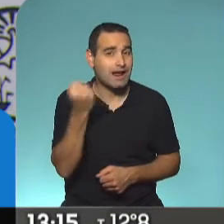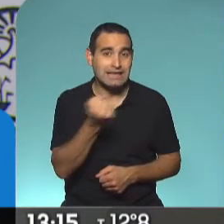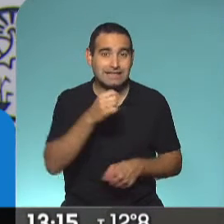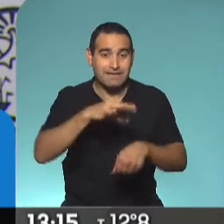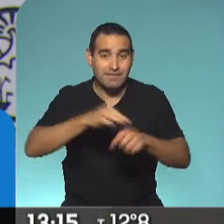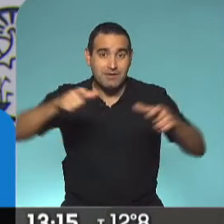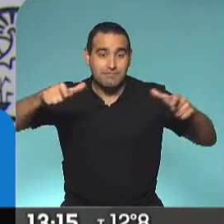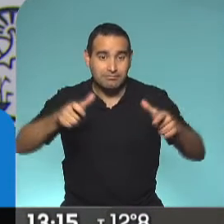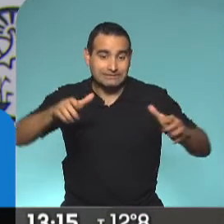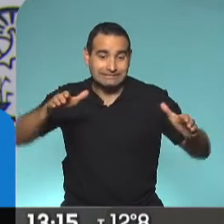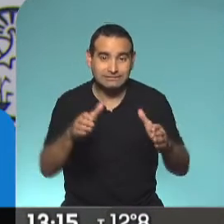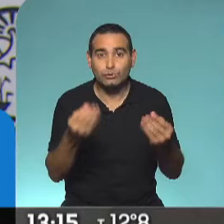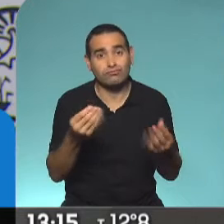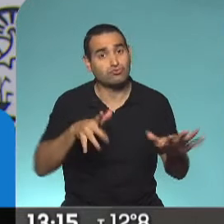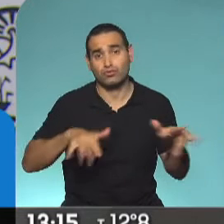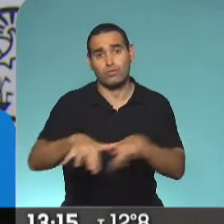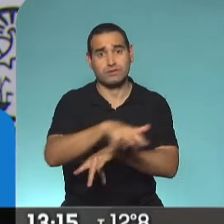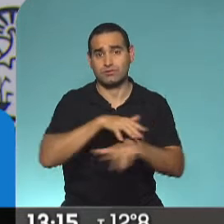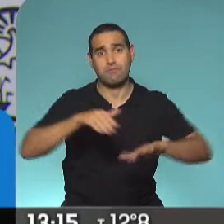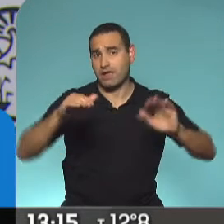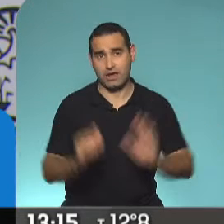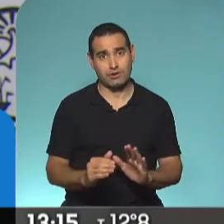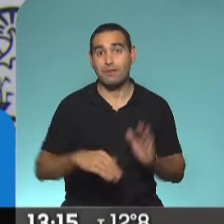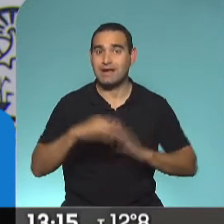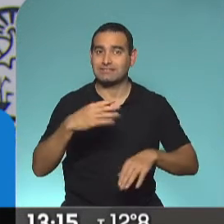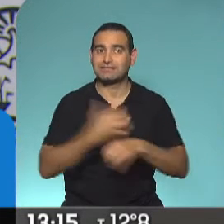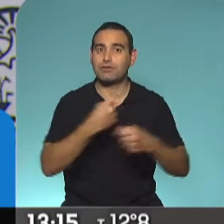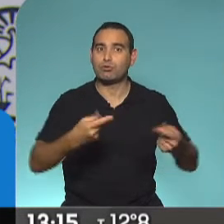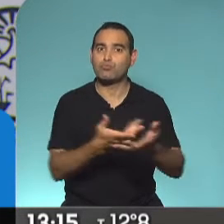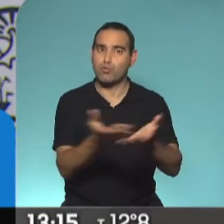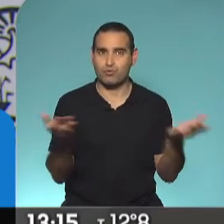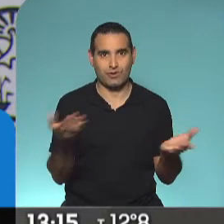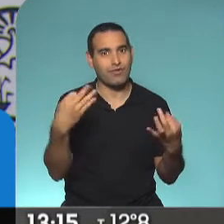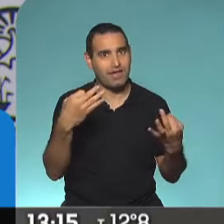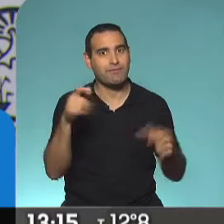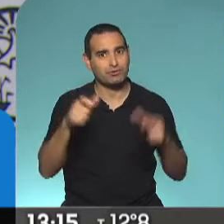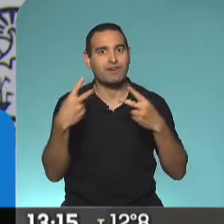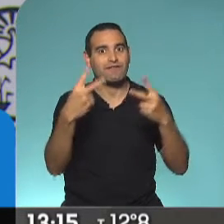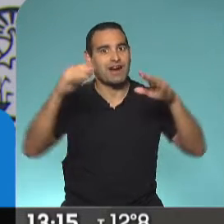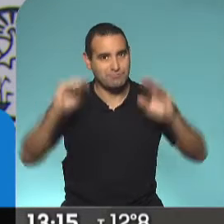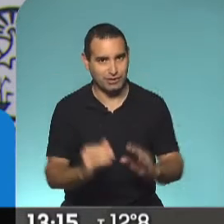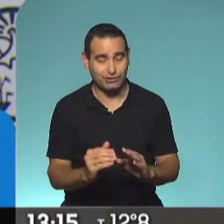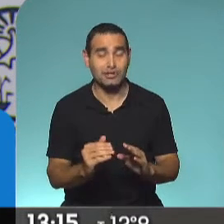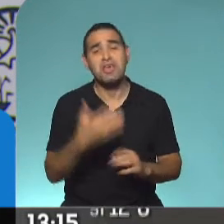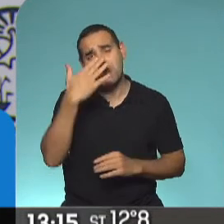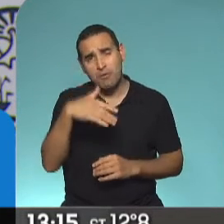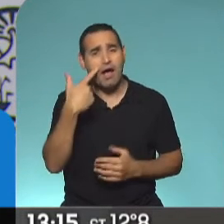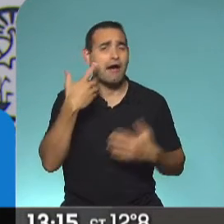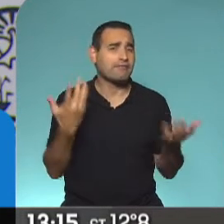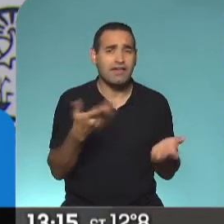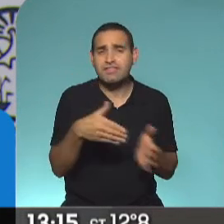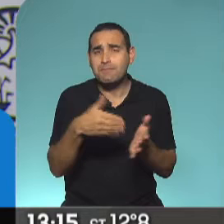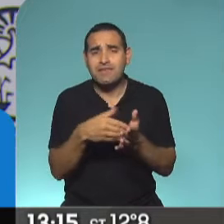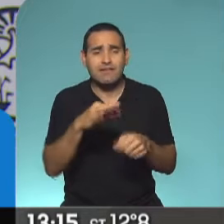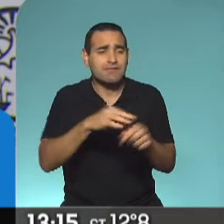críticamente es el tema de la circulación sobre todo del transporte público y luego por supuesto que veremos de acuerdo a la intensidad